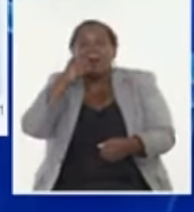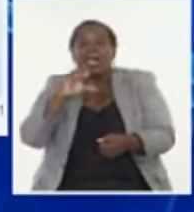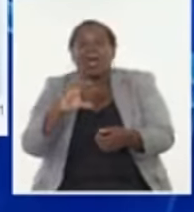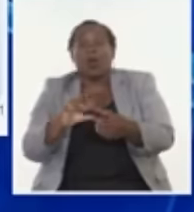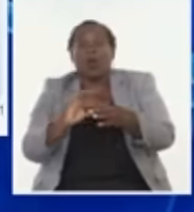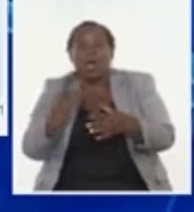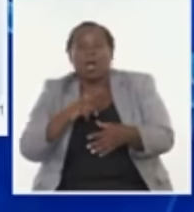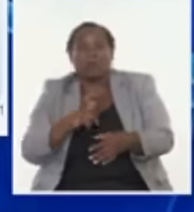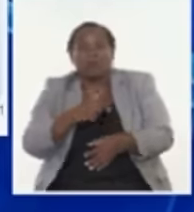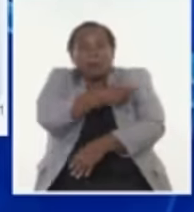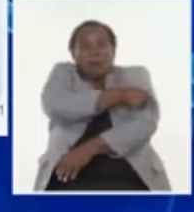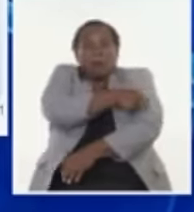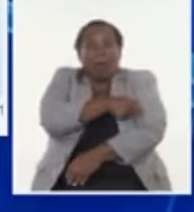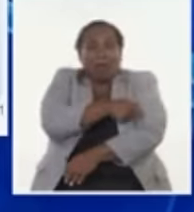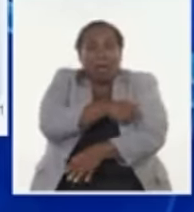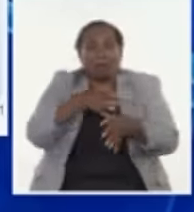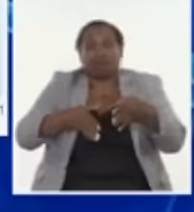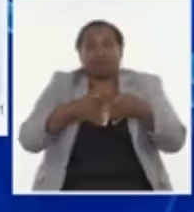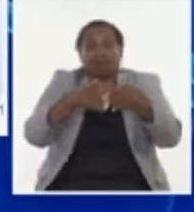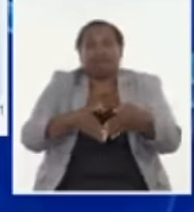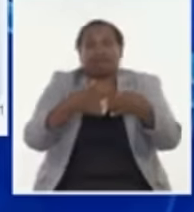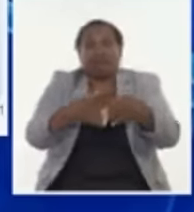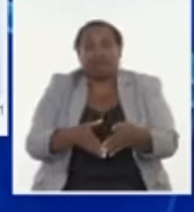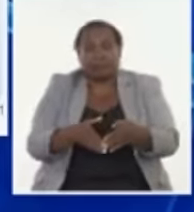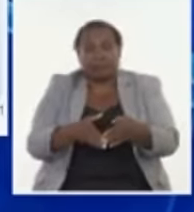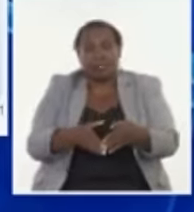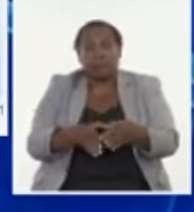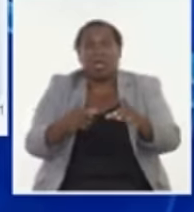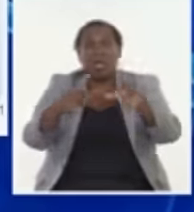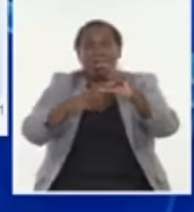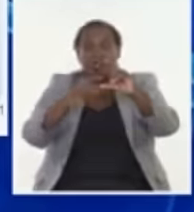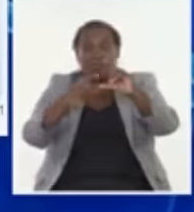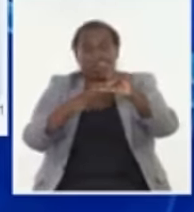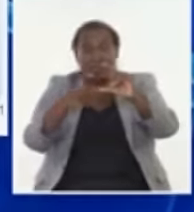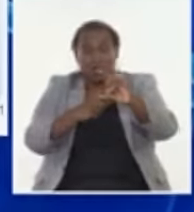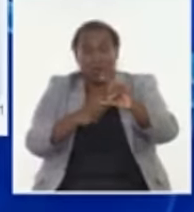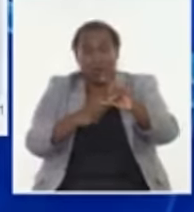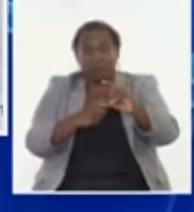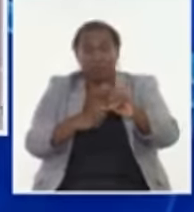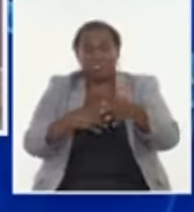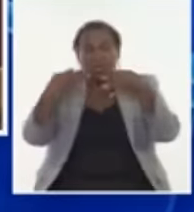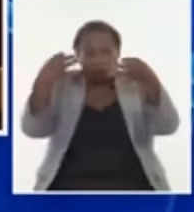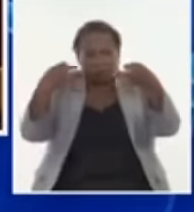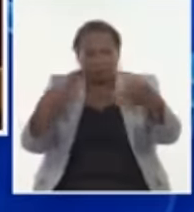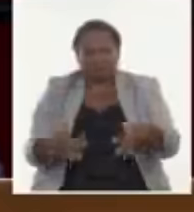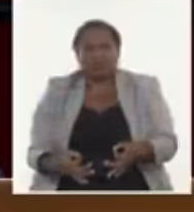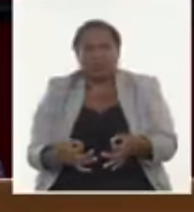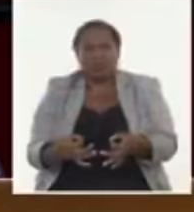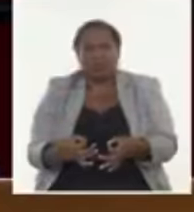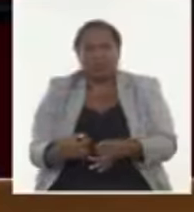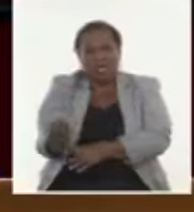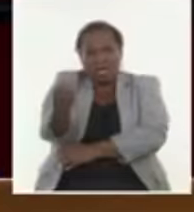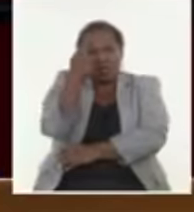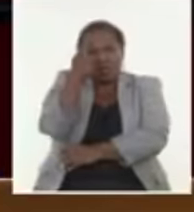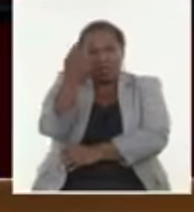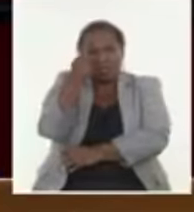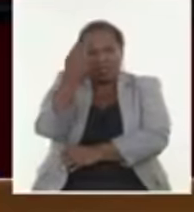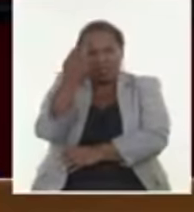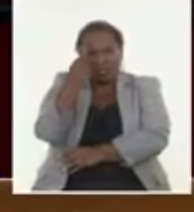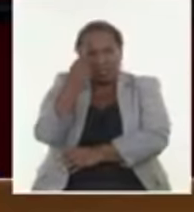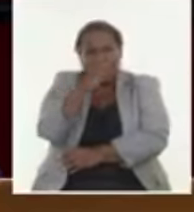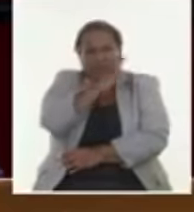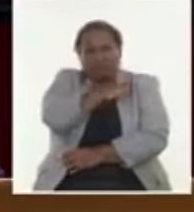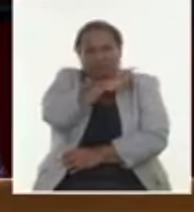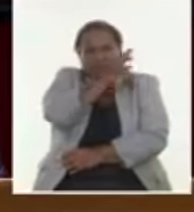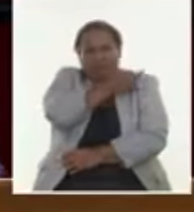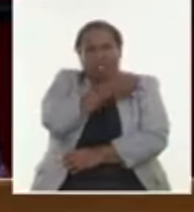Moncada, del Granma, de Girón, y con las firmes convicciones que nos inculcó el comandante